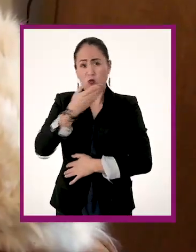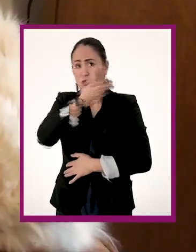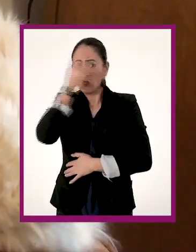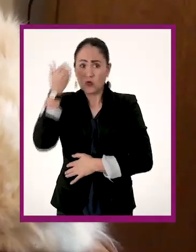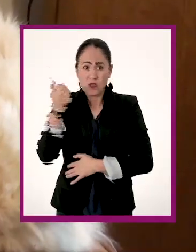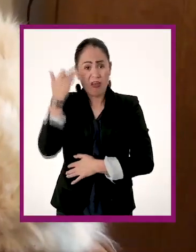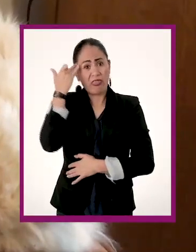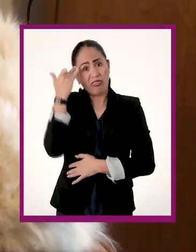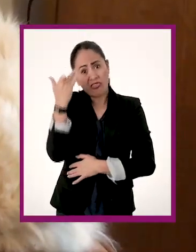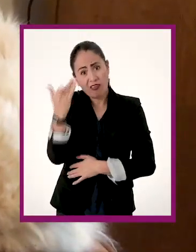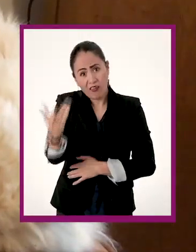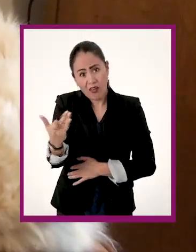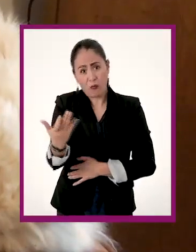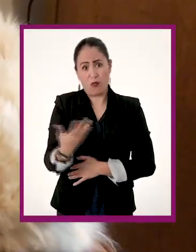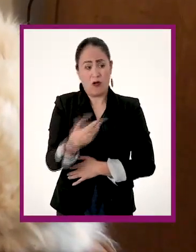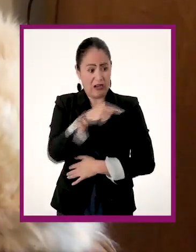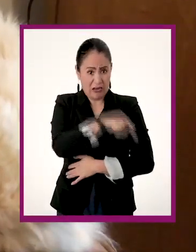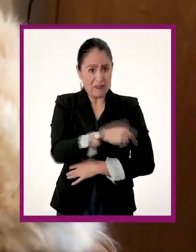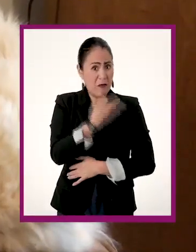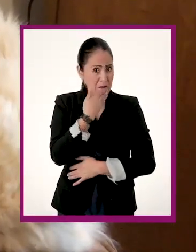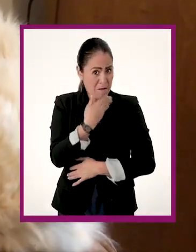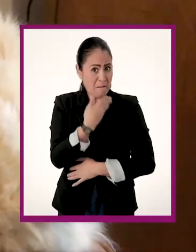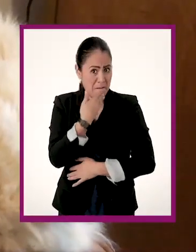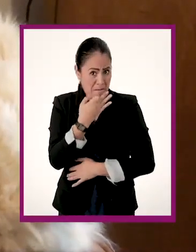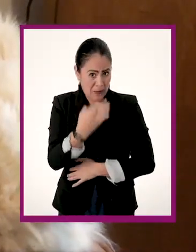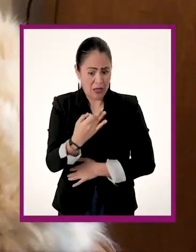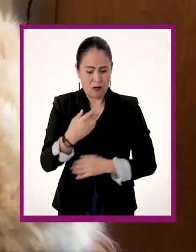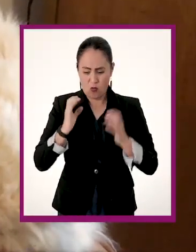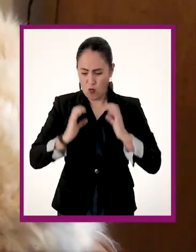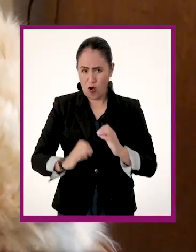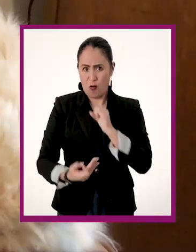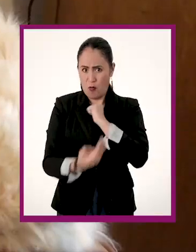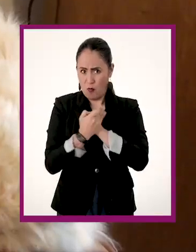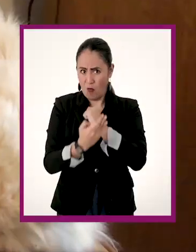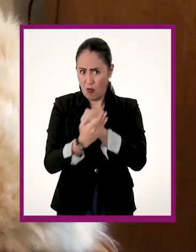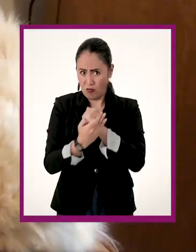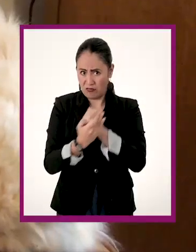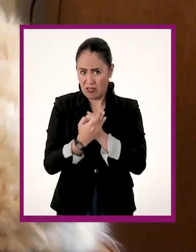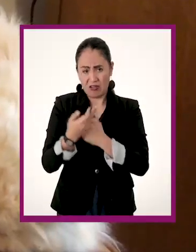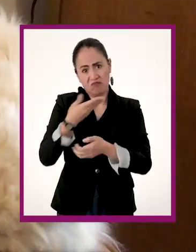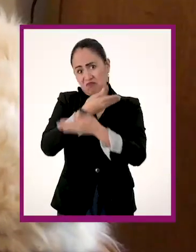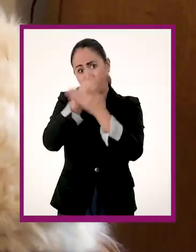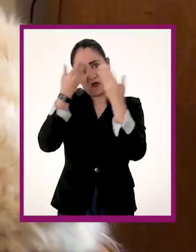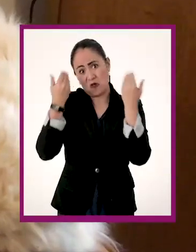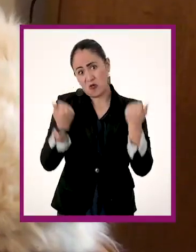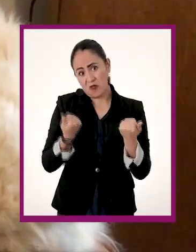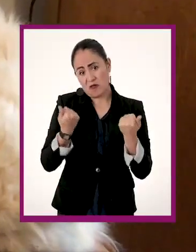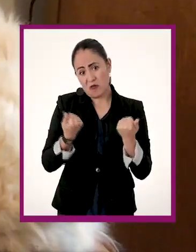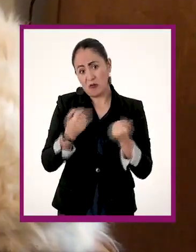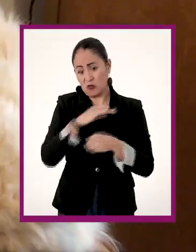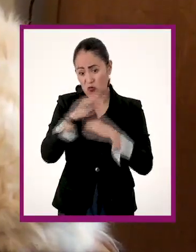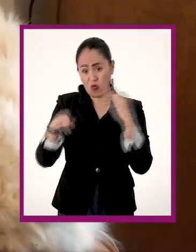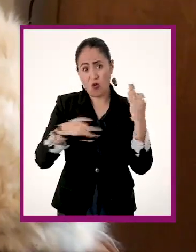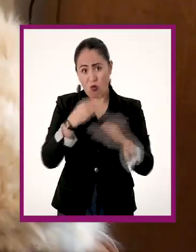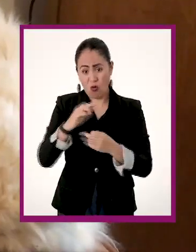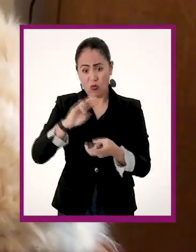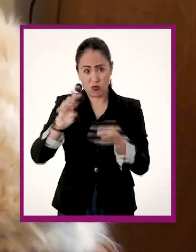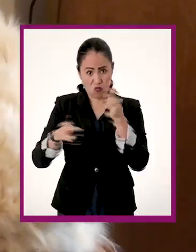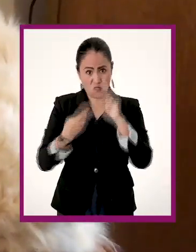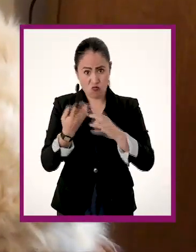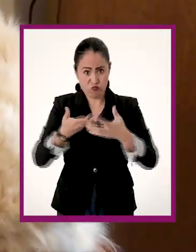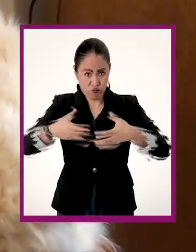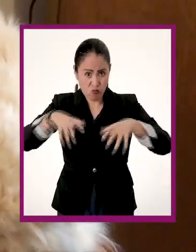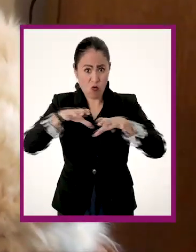mucho, si va a servir verdaderamente para protegernos en forma